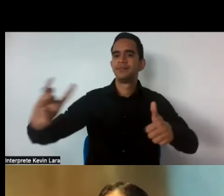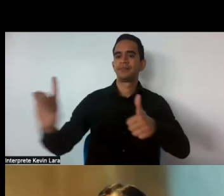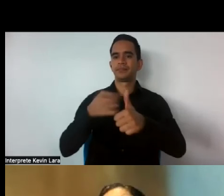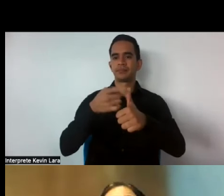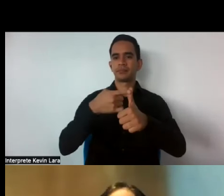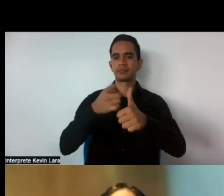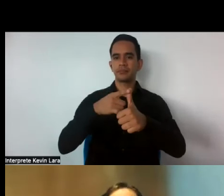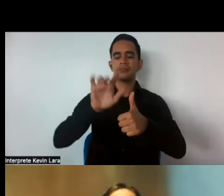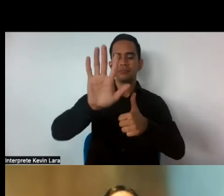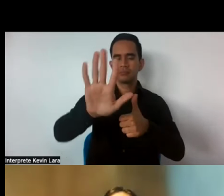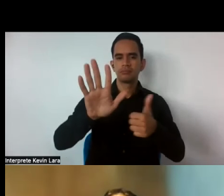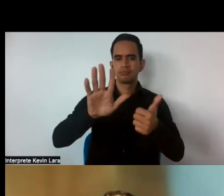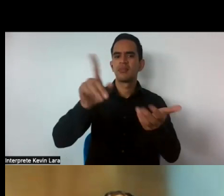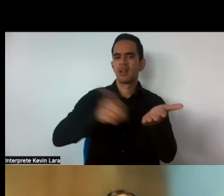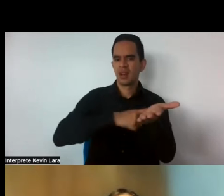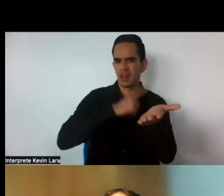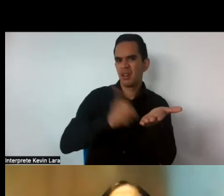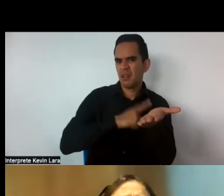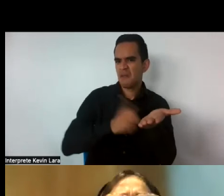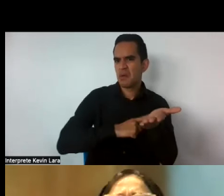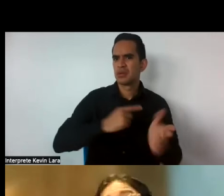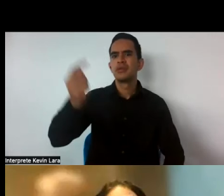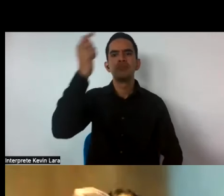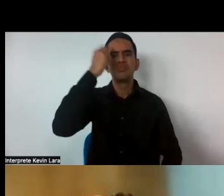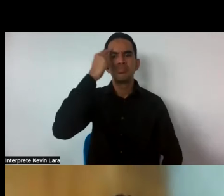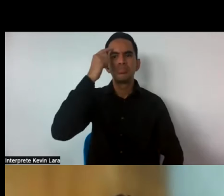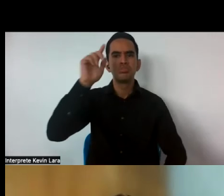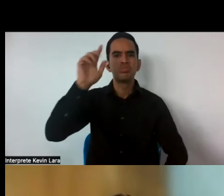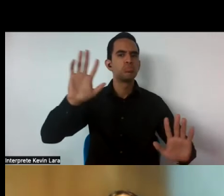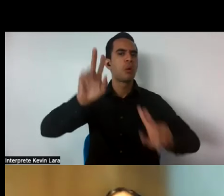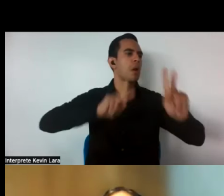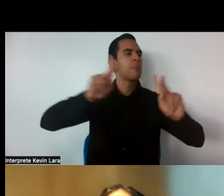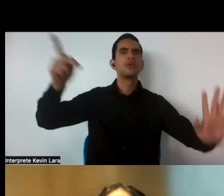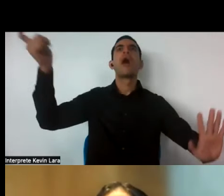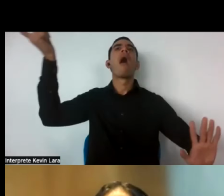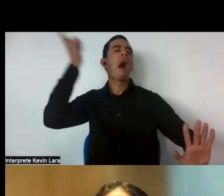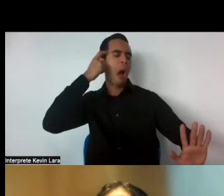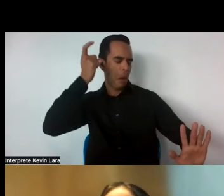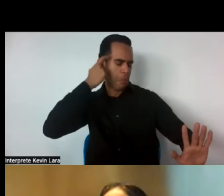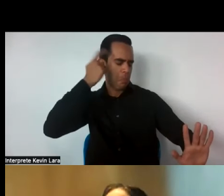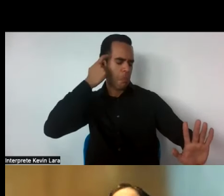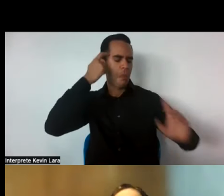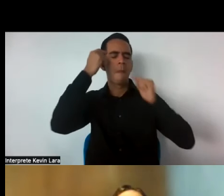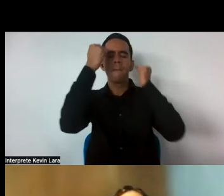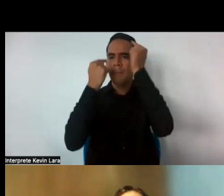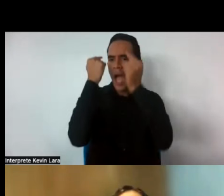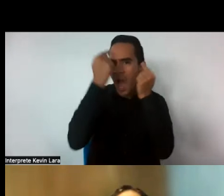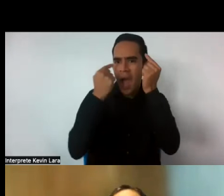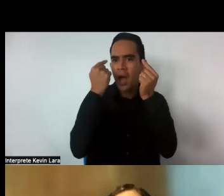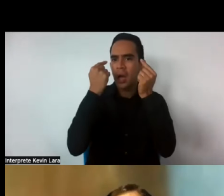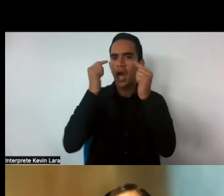que muchas veces decimos que las personas son 100% racionales, de pensamiento, analizan